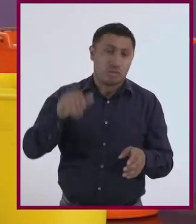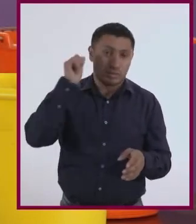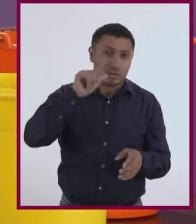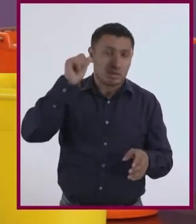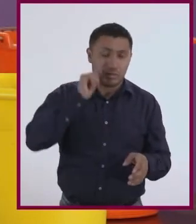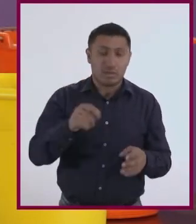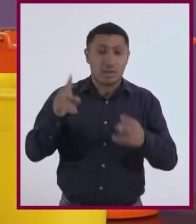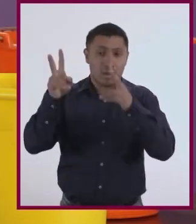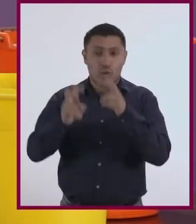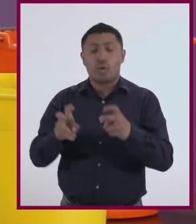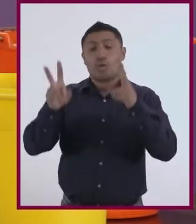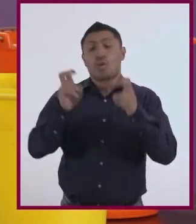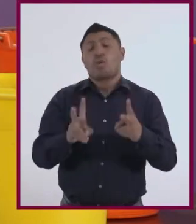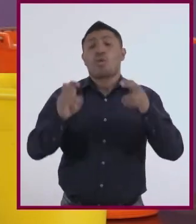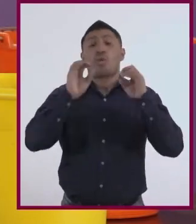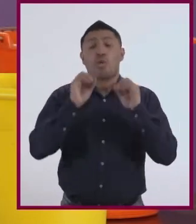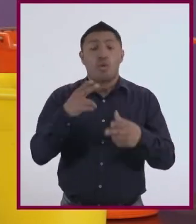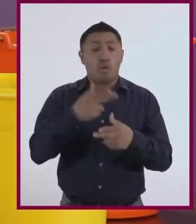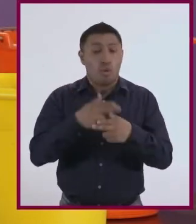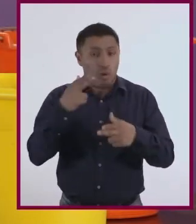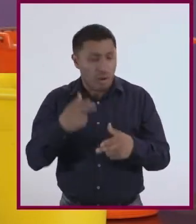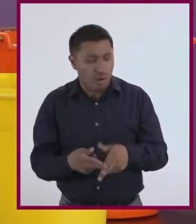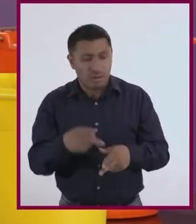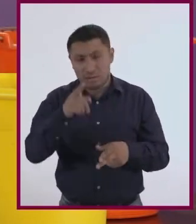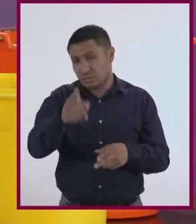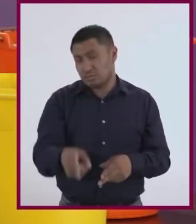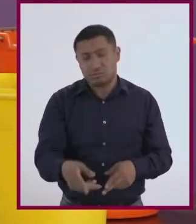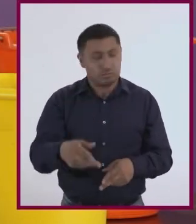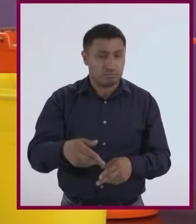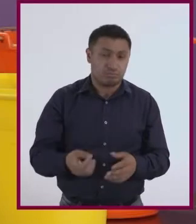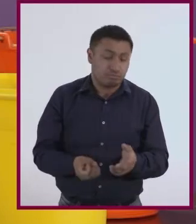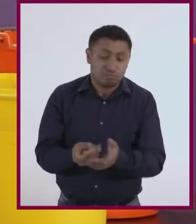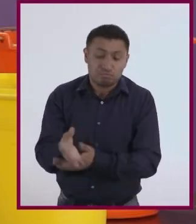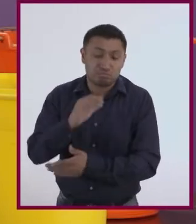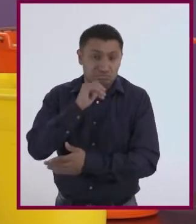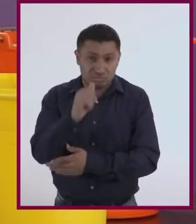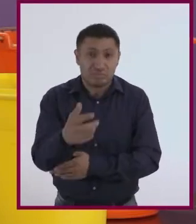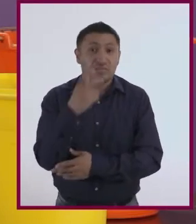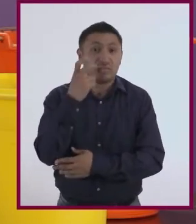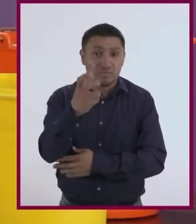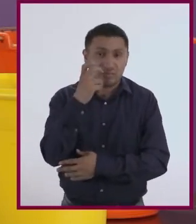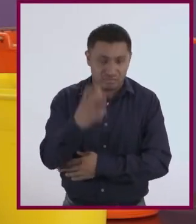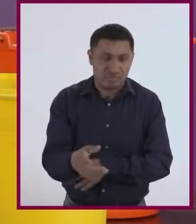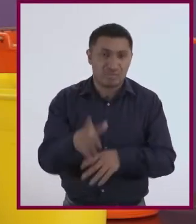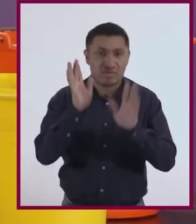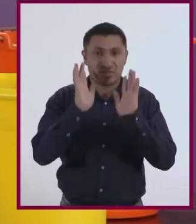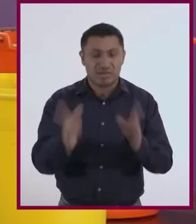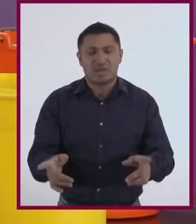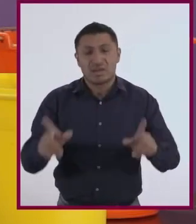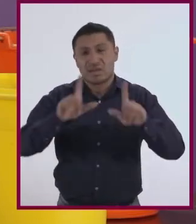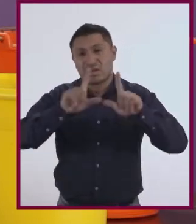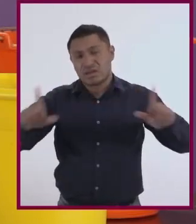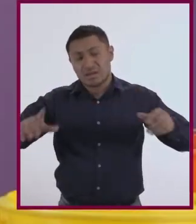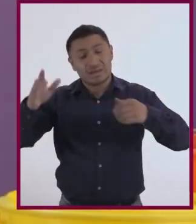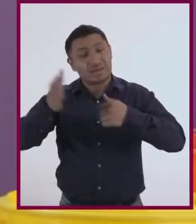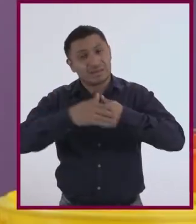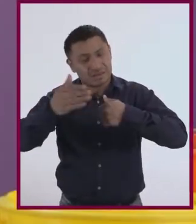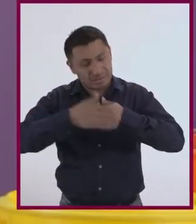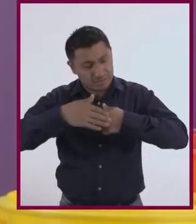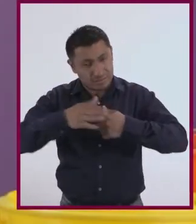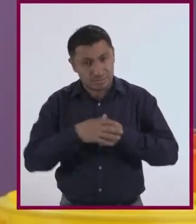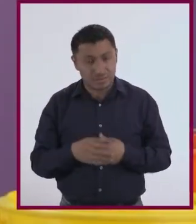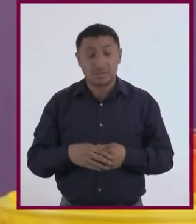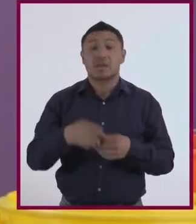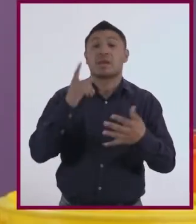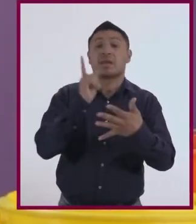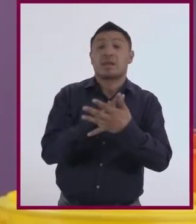que se colecten o hasta que algún momento dejarán de salir. Y es entonces cuando la composta está próxima a terminar. El paso